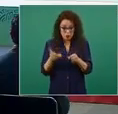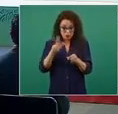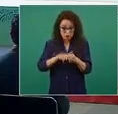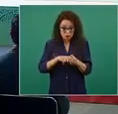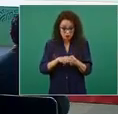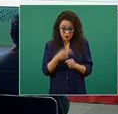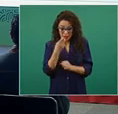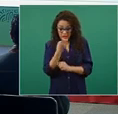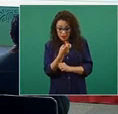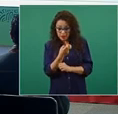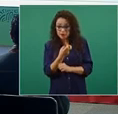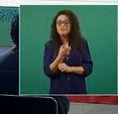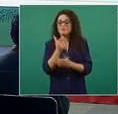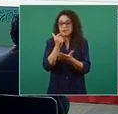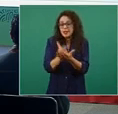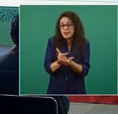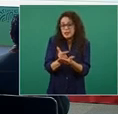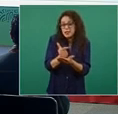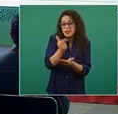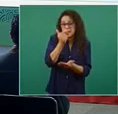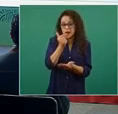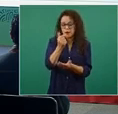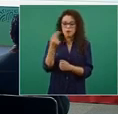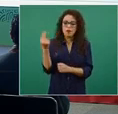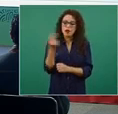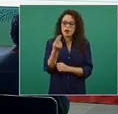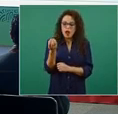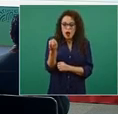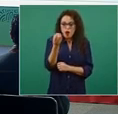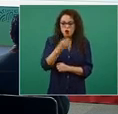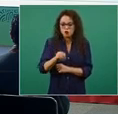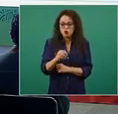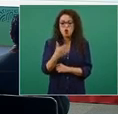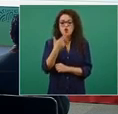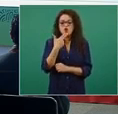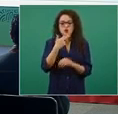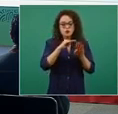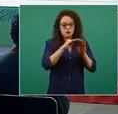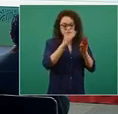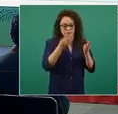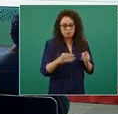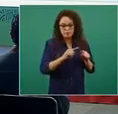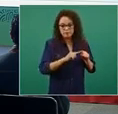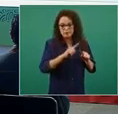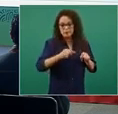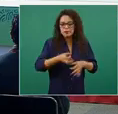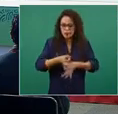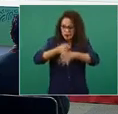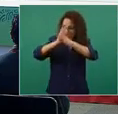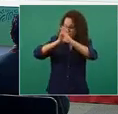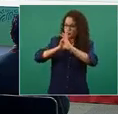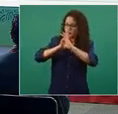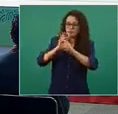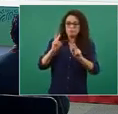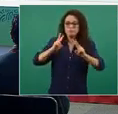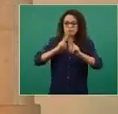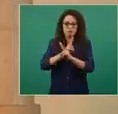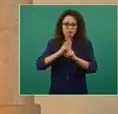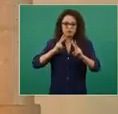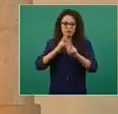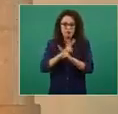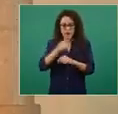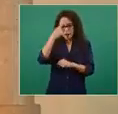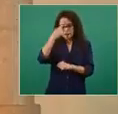son estas personas graves que requieren la utilización de estos mecanismos para poder ir enfrentando